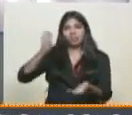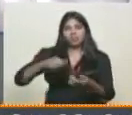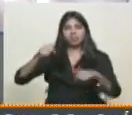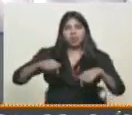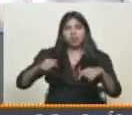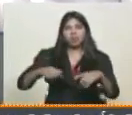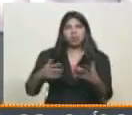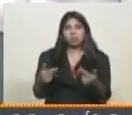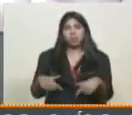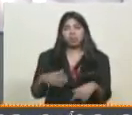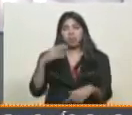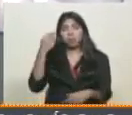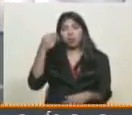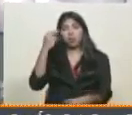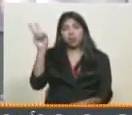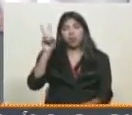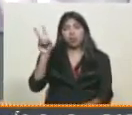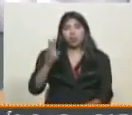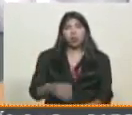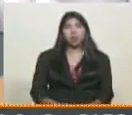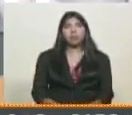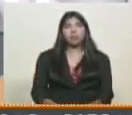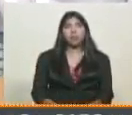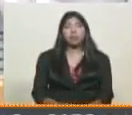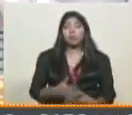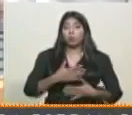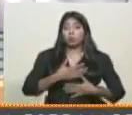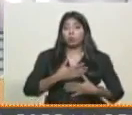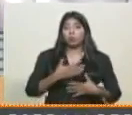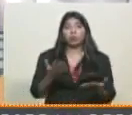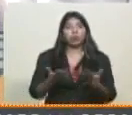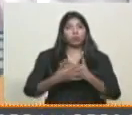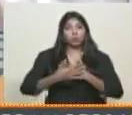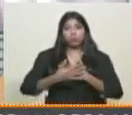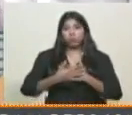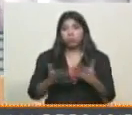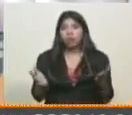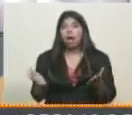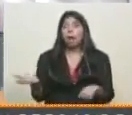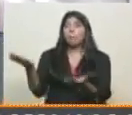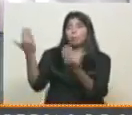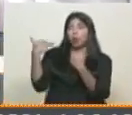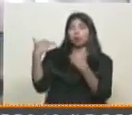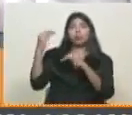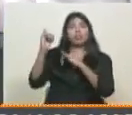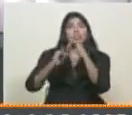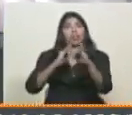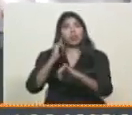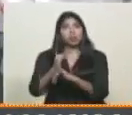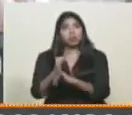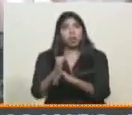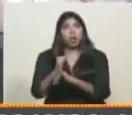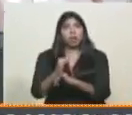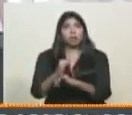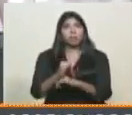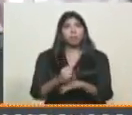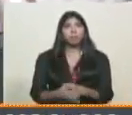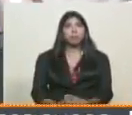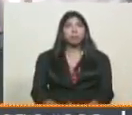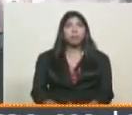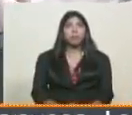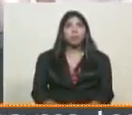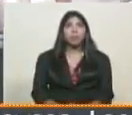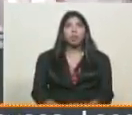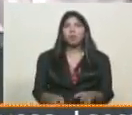que también es otra posibilidad si nosotros logramos generar solidaridad apoyo internacional demostrar que somos esa fuerza